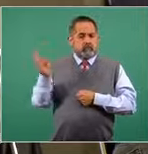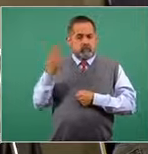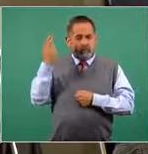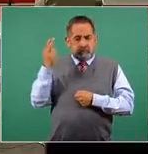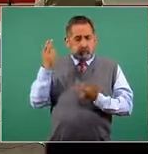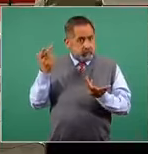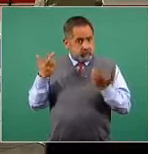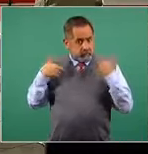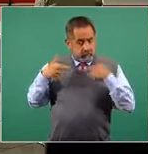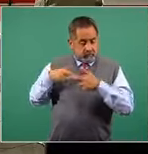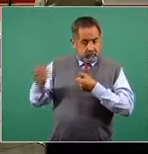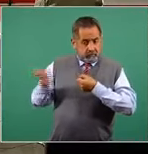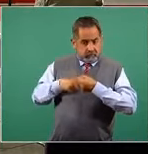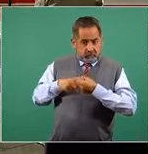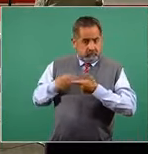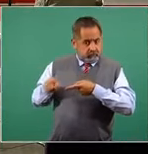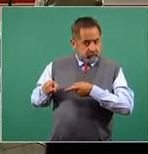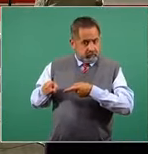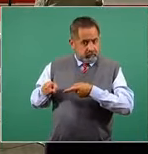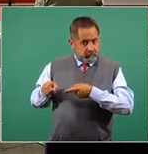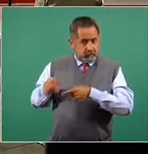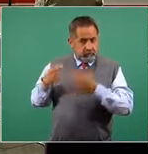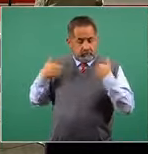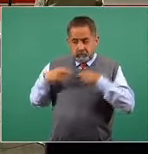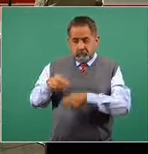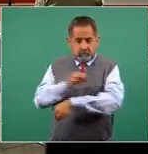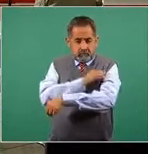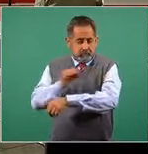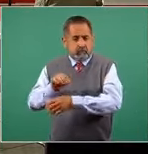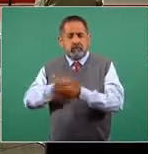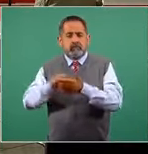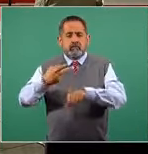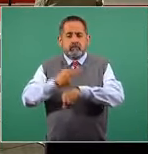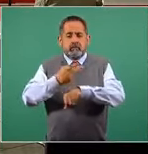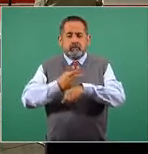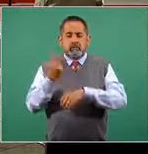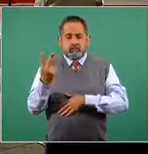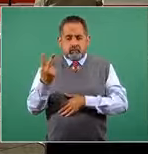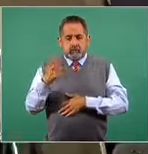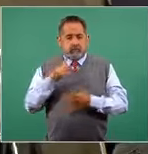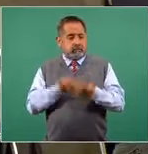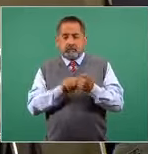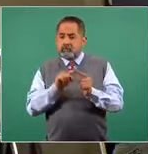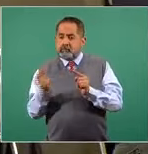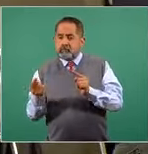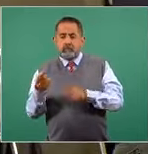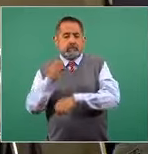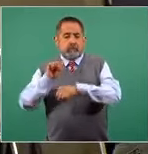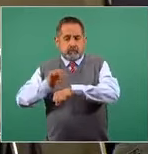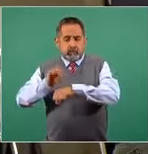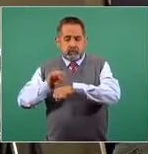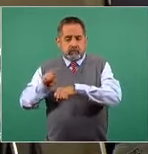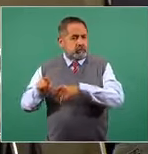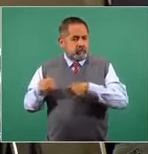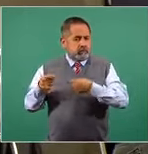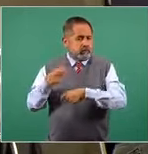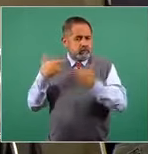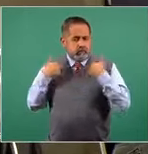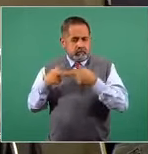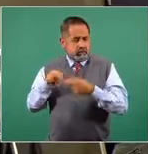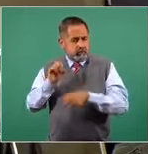maestros serán vacunados o no? Por ejemplo, en la Prepa 2 se tiene una secundaria, en este caso los maestros serán vacunados.